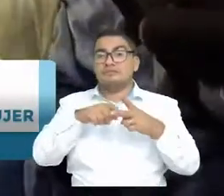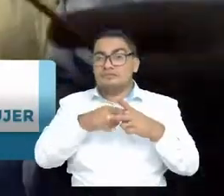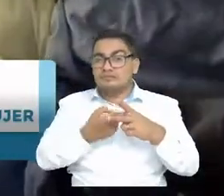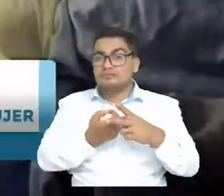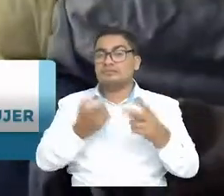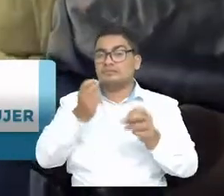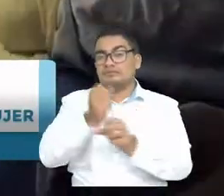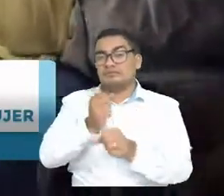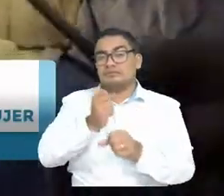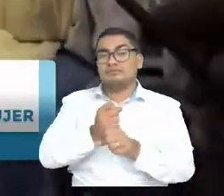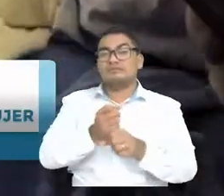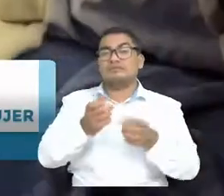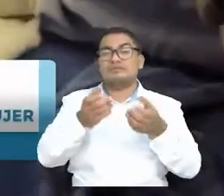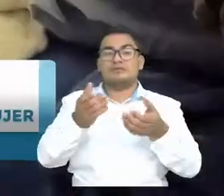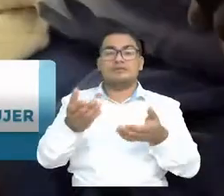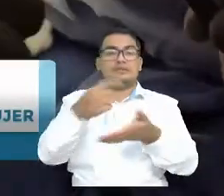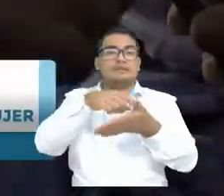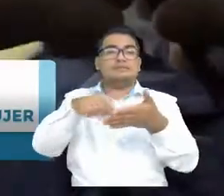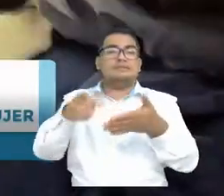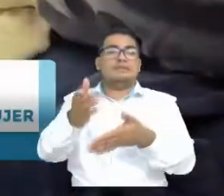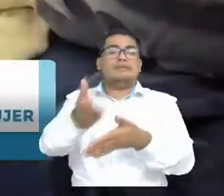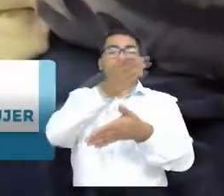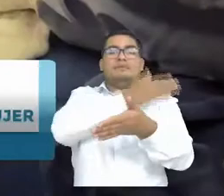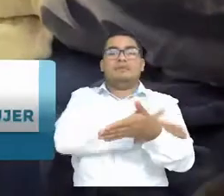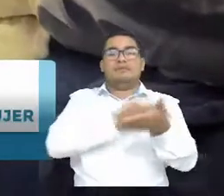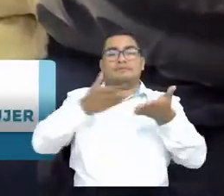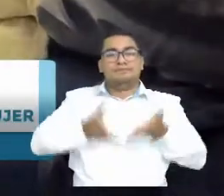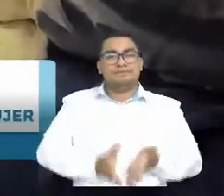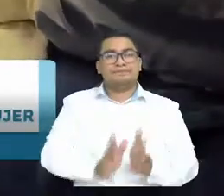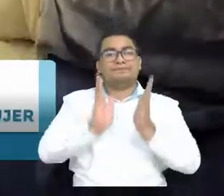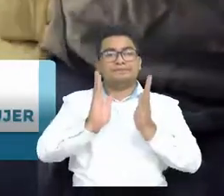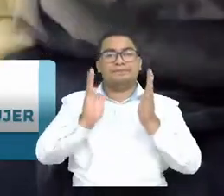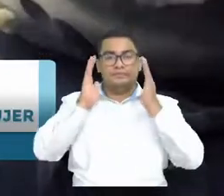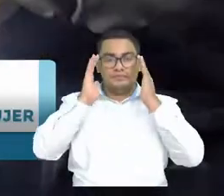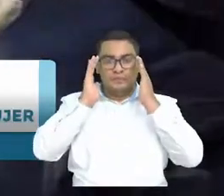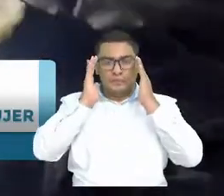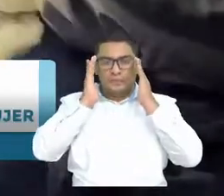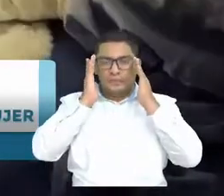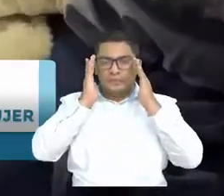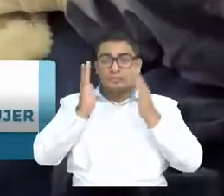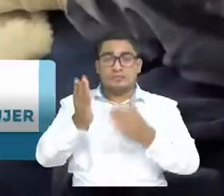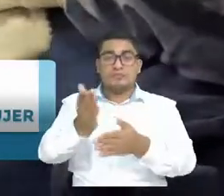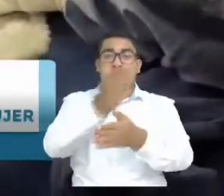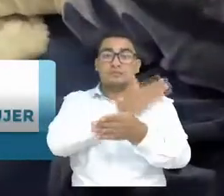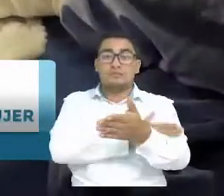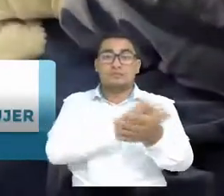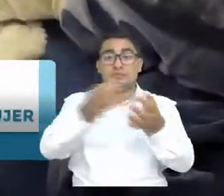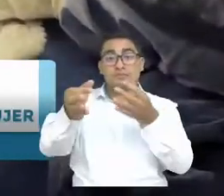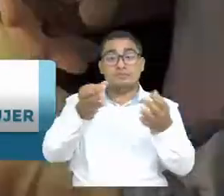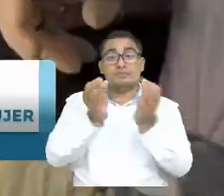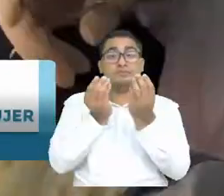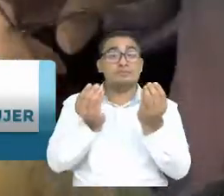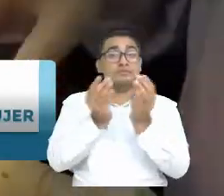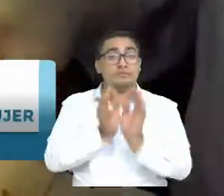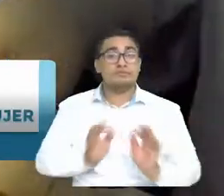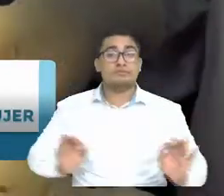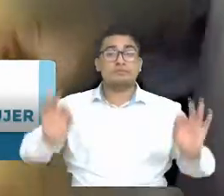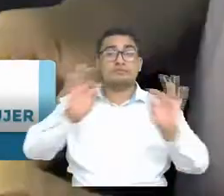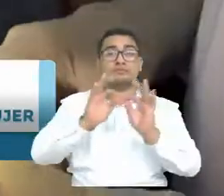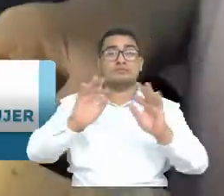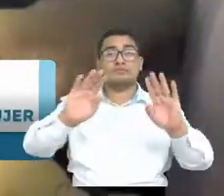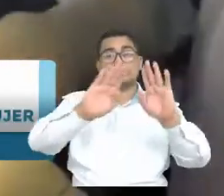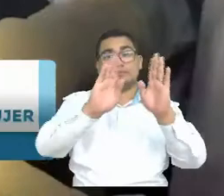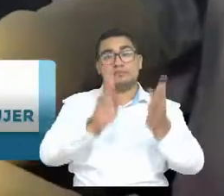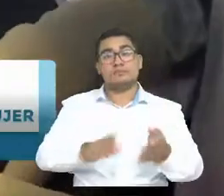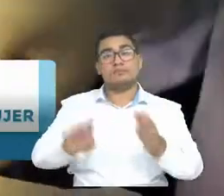el trabajo de parto antes de sus semanas completas de gestación. Eso que lo que usted acaba de mencionar es muy importante para las mujeres que nos están